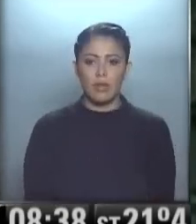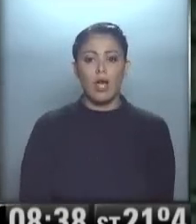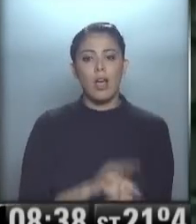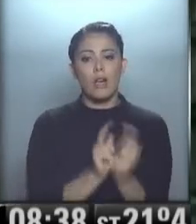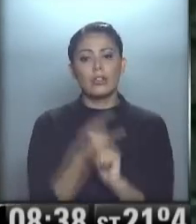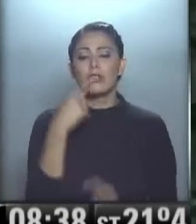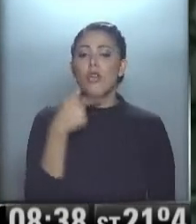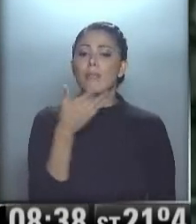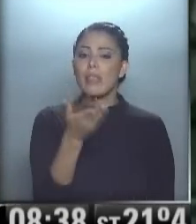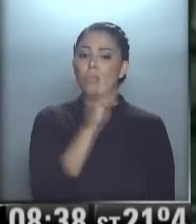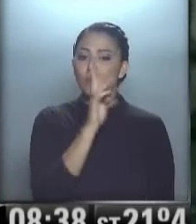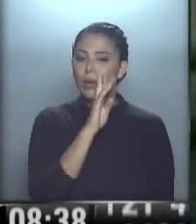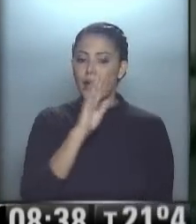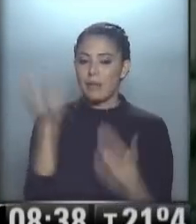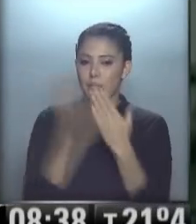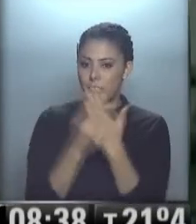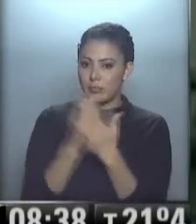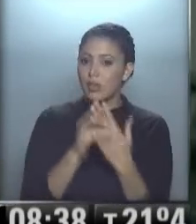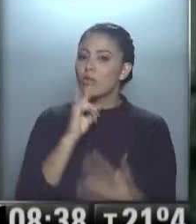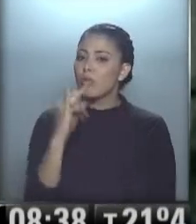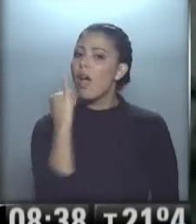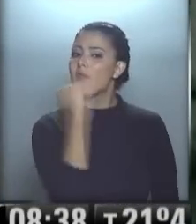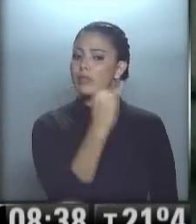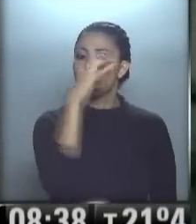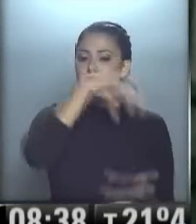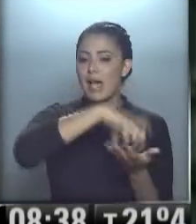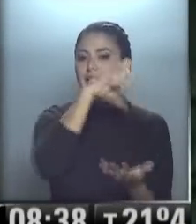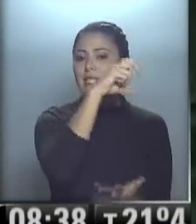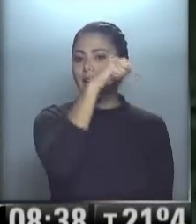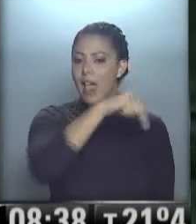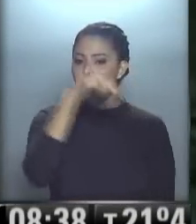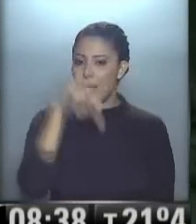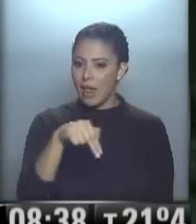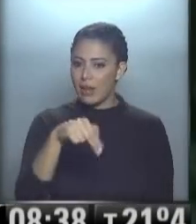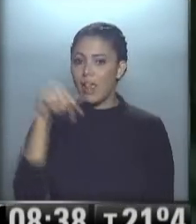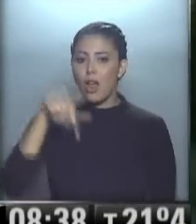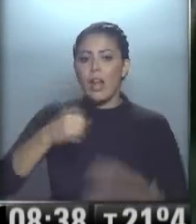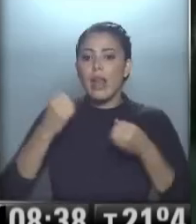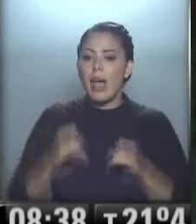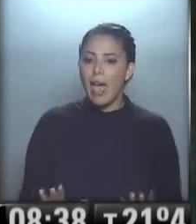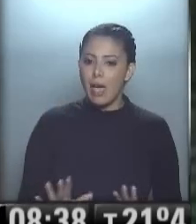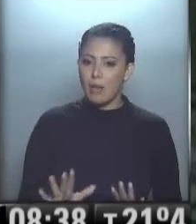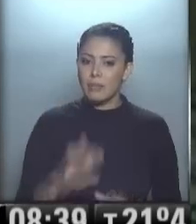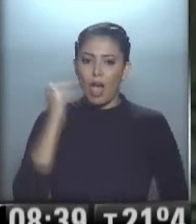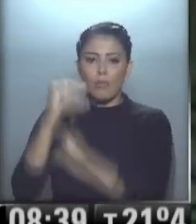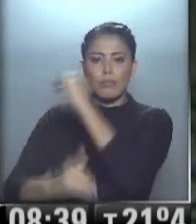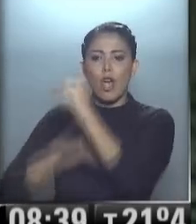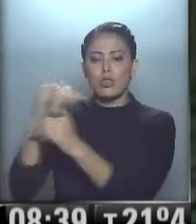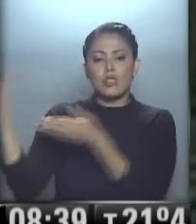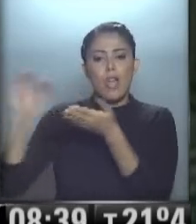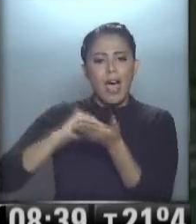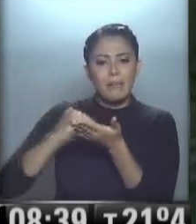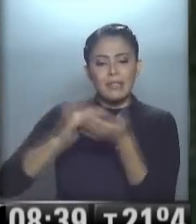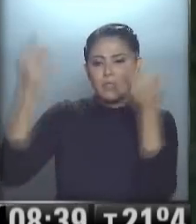ministra que notifique a CNN que ha empezado el proceso